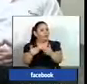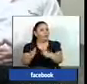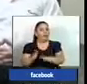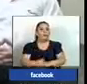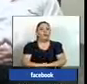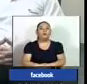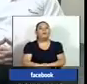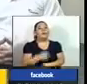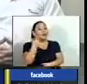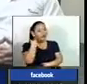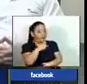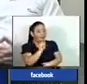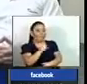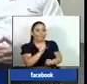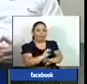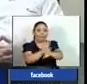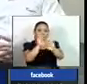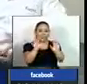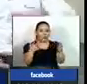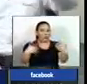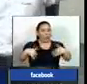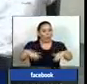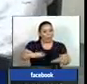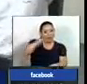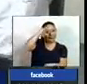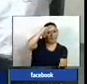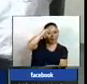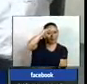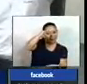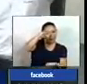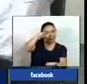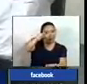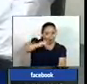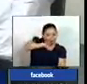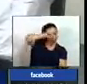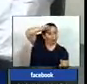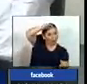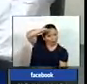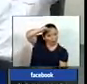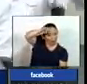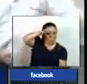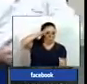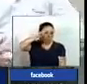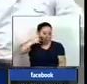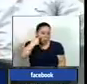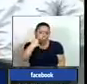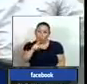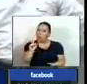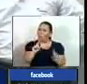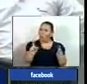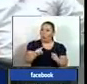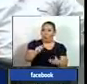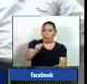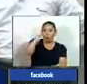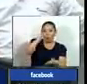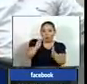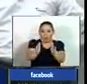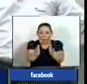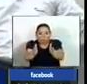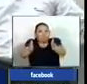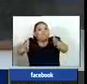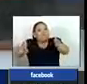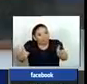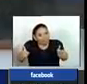Claro, los cementos normalmente se ven en empaques altos, hacia altura. Ahora lo hemos hecho hacia el ancho.